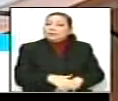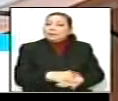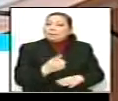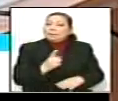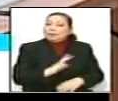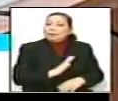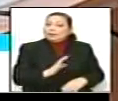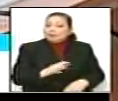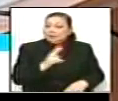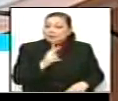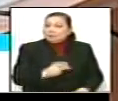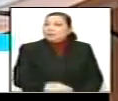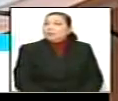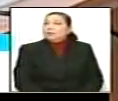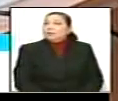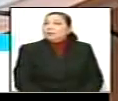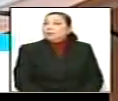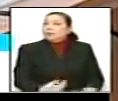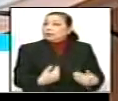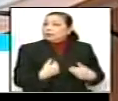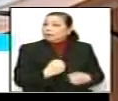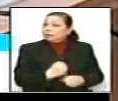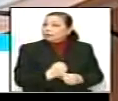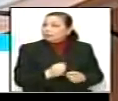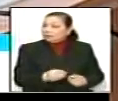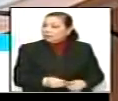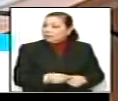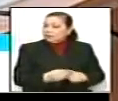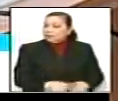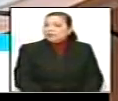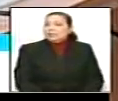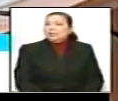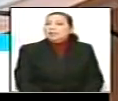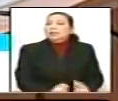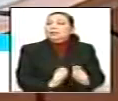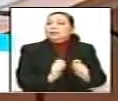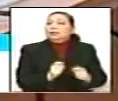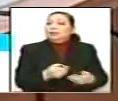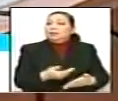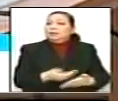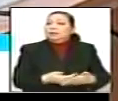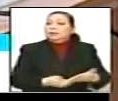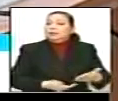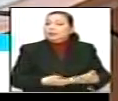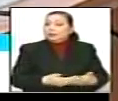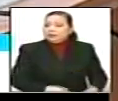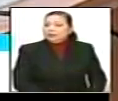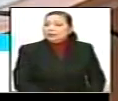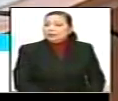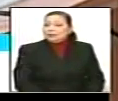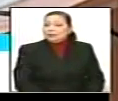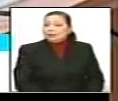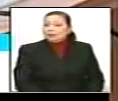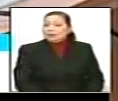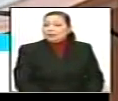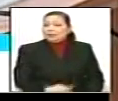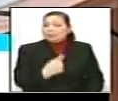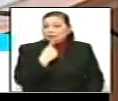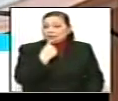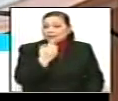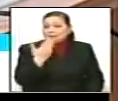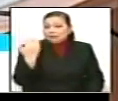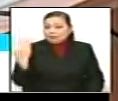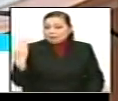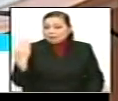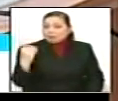para el Estado peruano. Debemos de trabajar con esos principios. Se le entregó la documentación. Y como lo dije hace